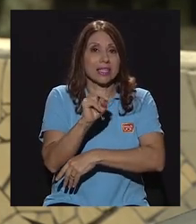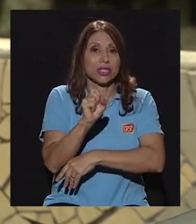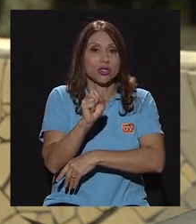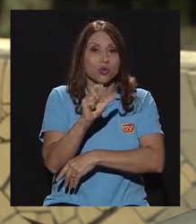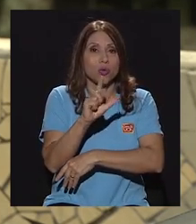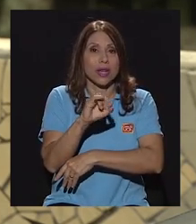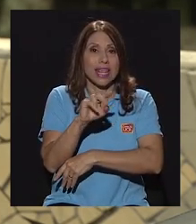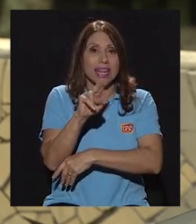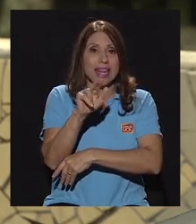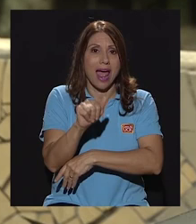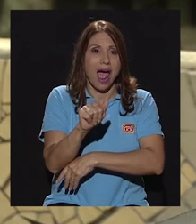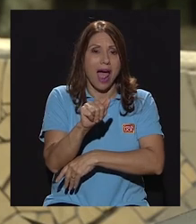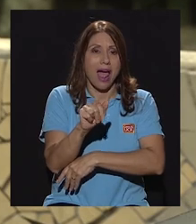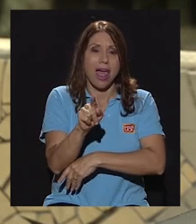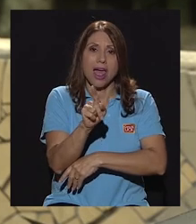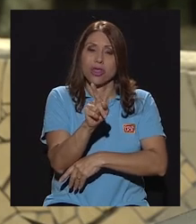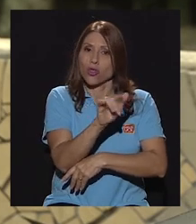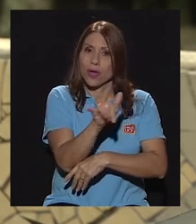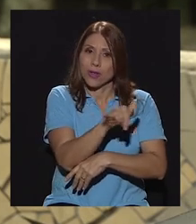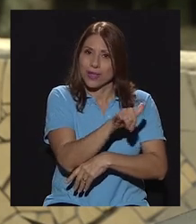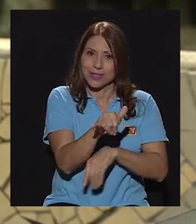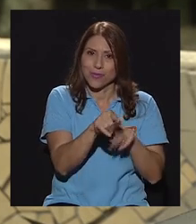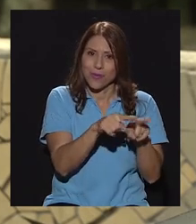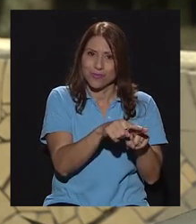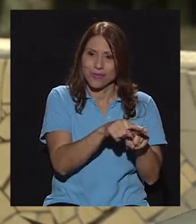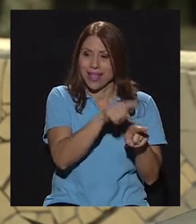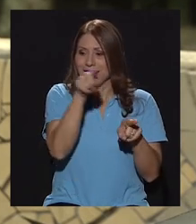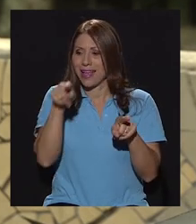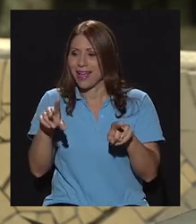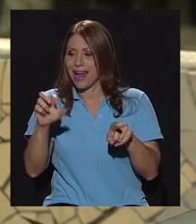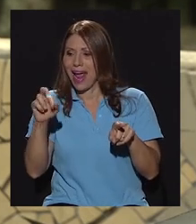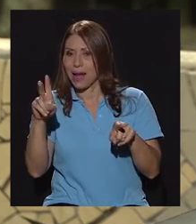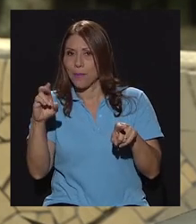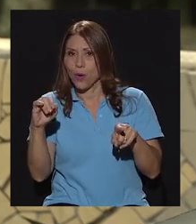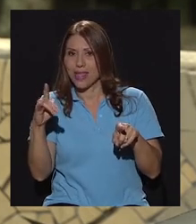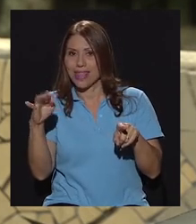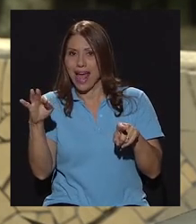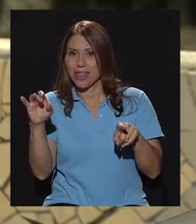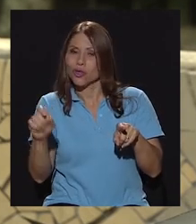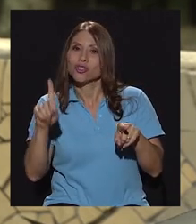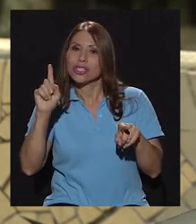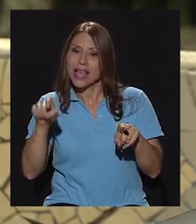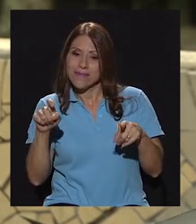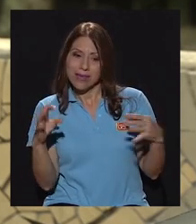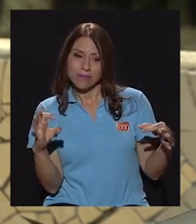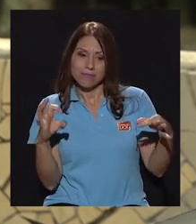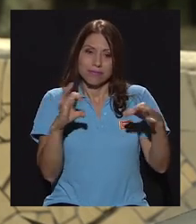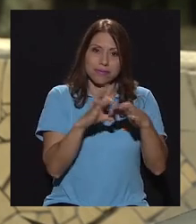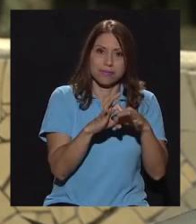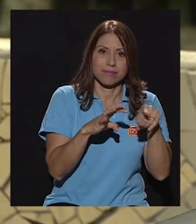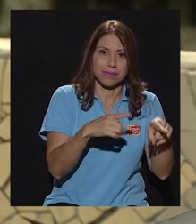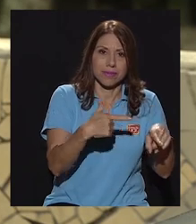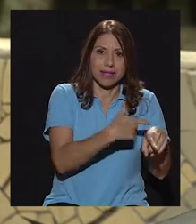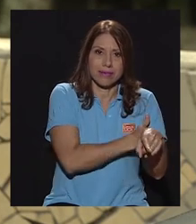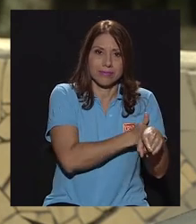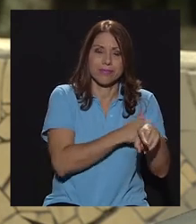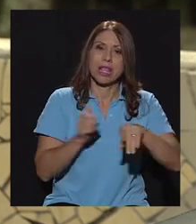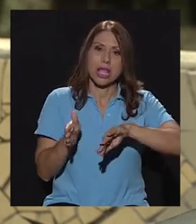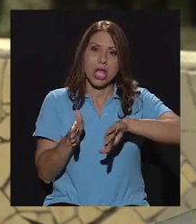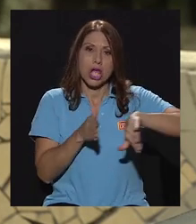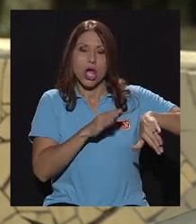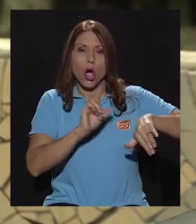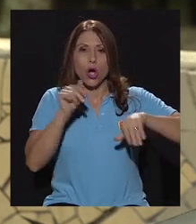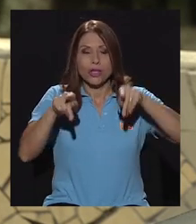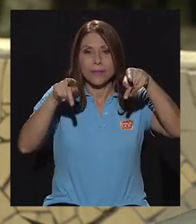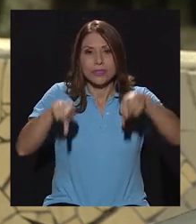día, pues vamos a ubicar los carbohidratos en los picos de acción de esa insulina que se está inyectando, que una persona